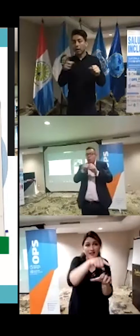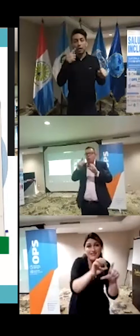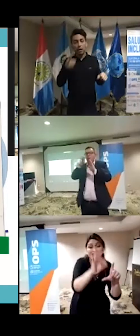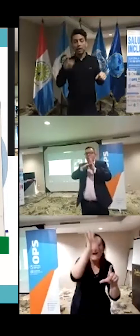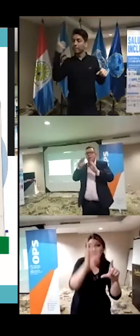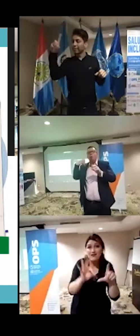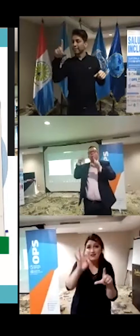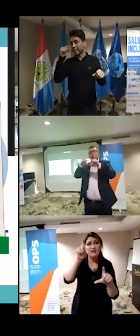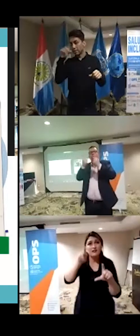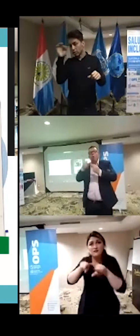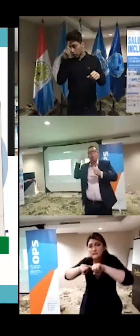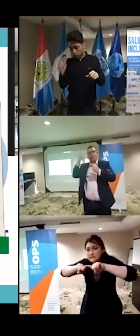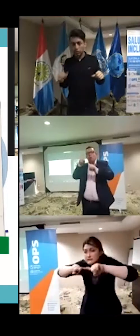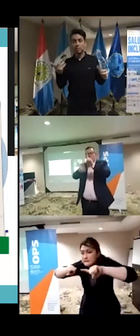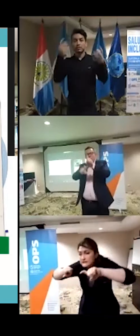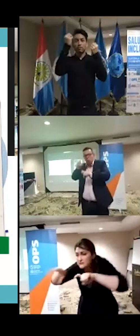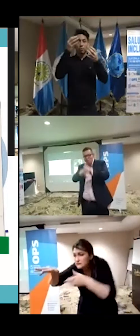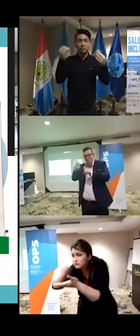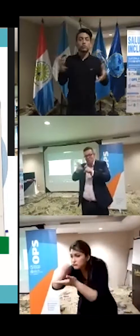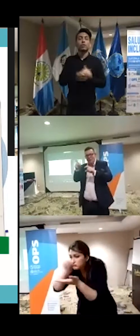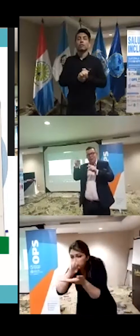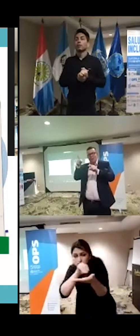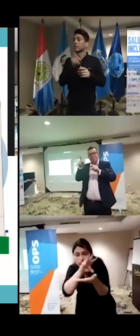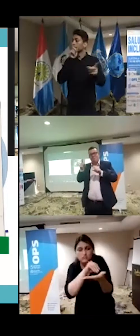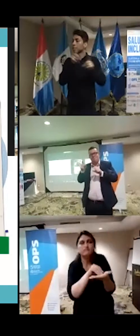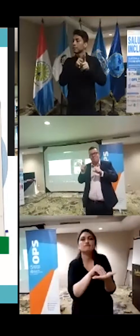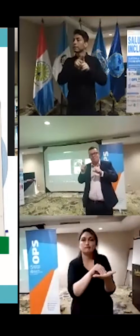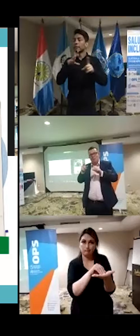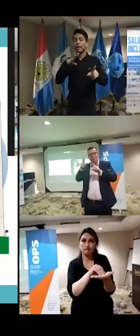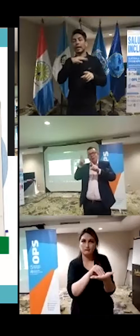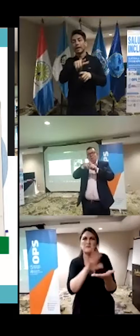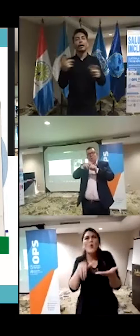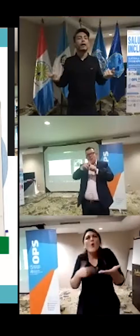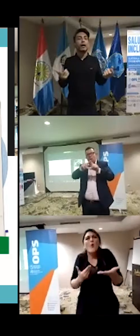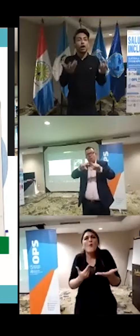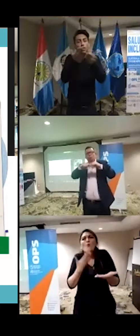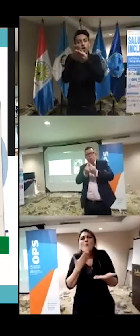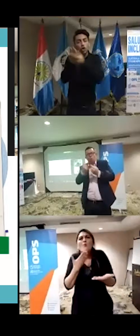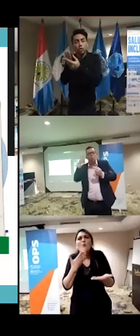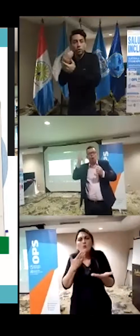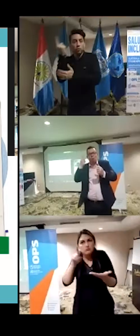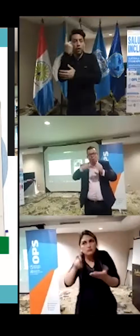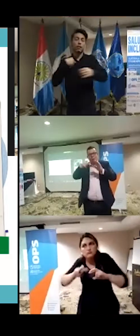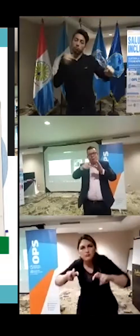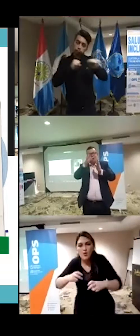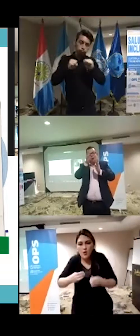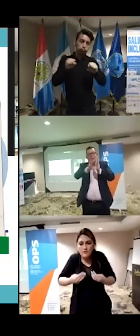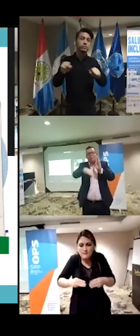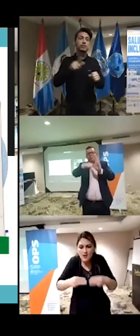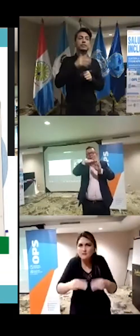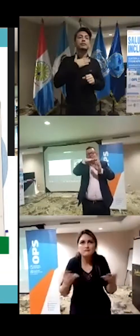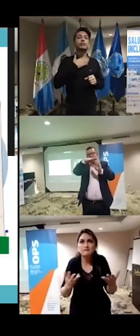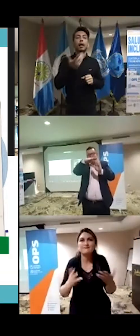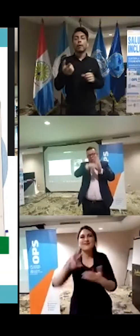y de información. Existen herramientas muy importantes y que nosotros estamos también promoviendo, que es la herramienta del